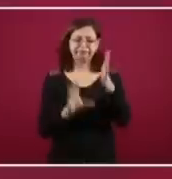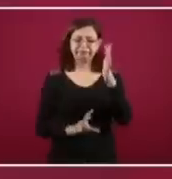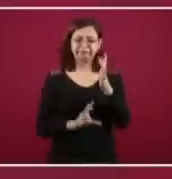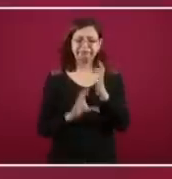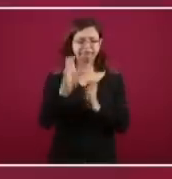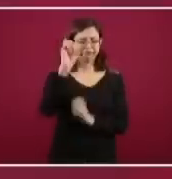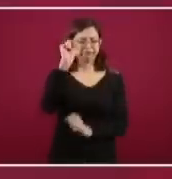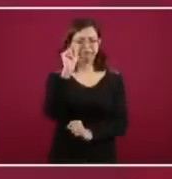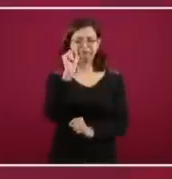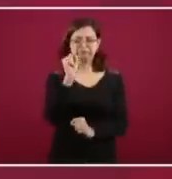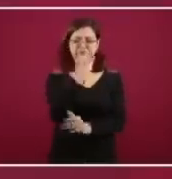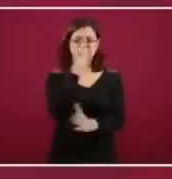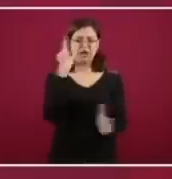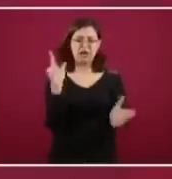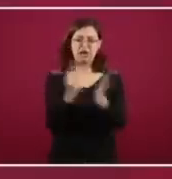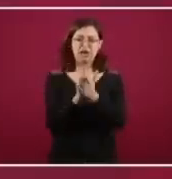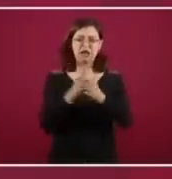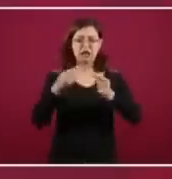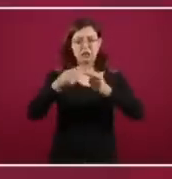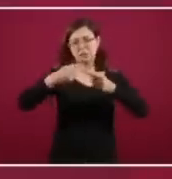Constitución y las leyes,